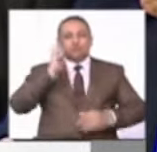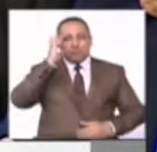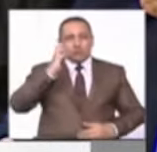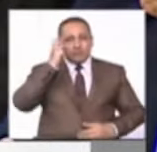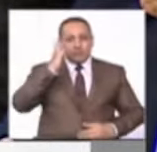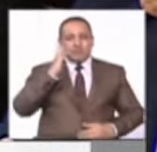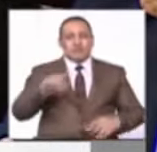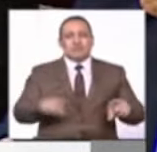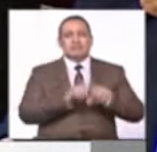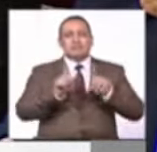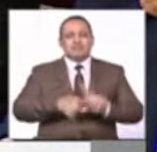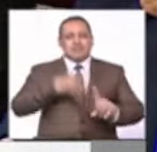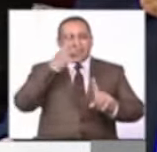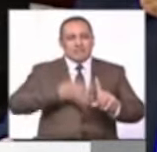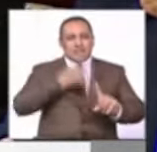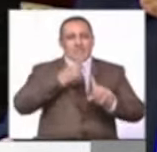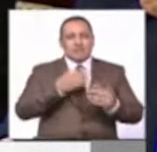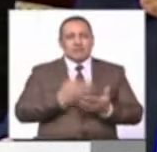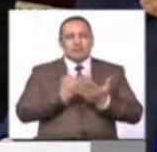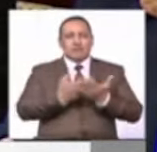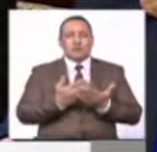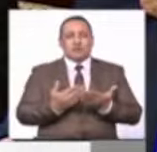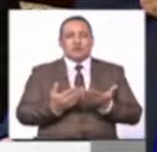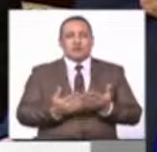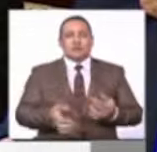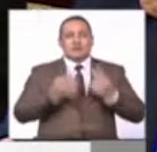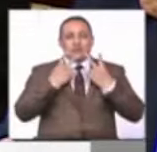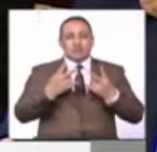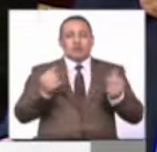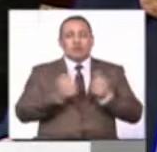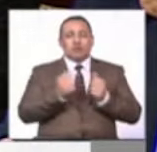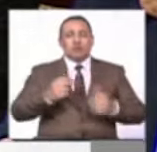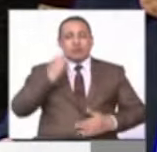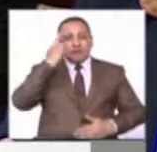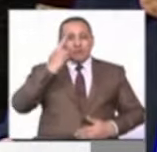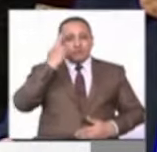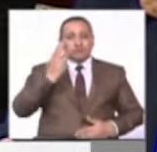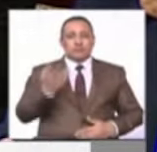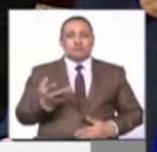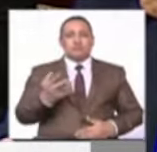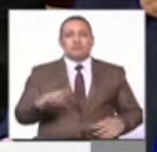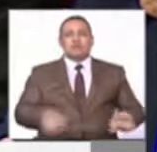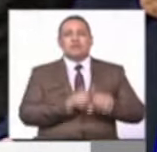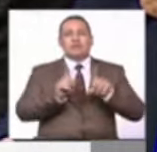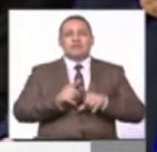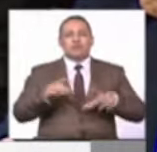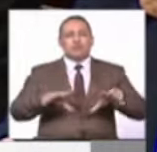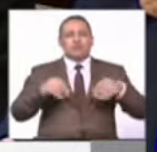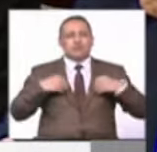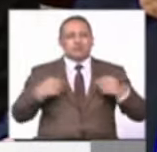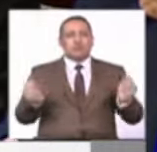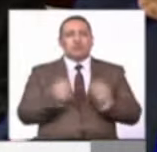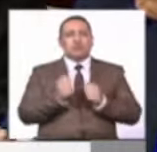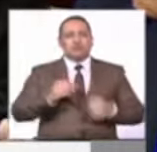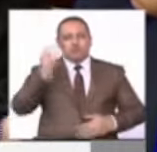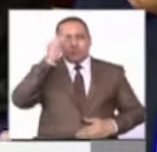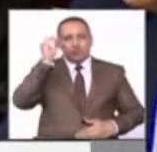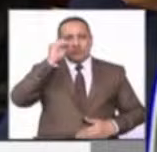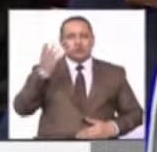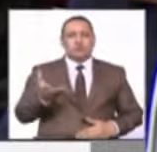en dicho análisis de proporcionalidad y razonabilidad es que Considero que la